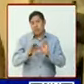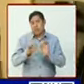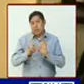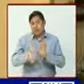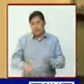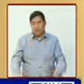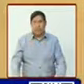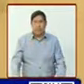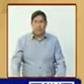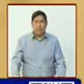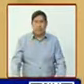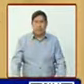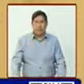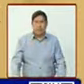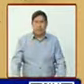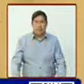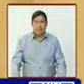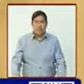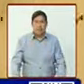procedimiento.